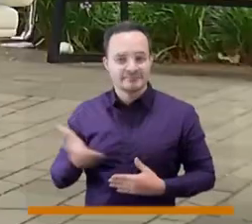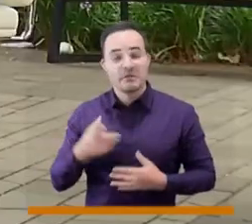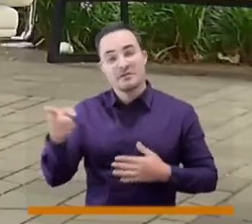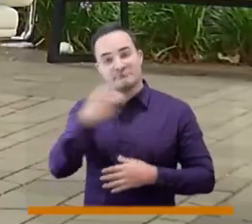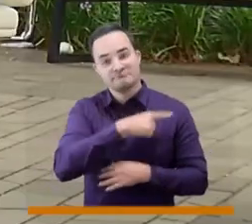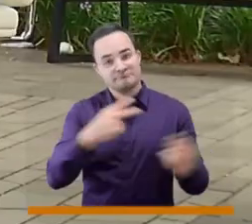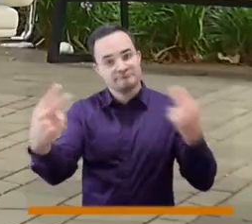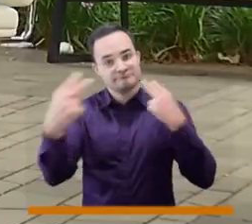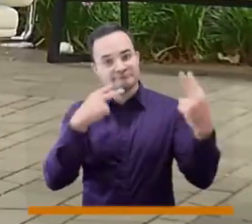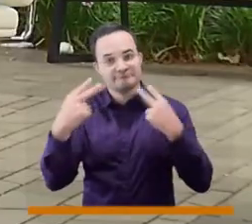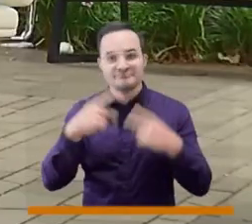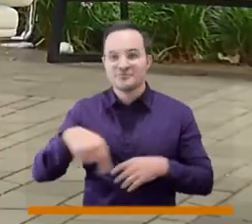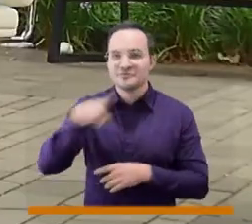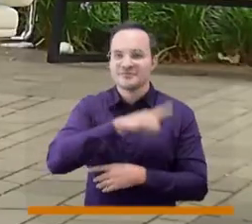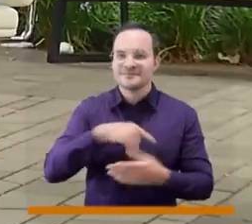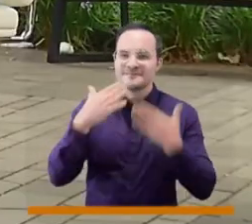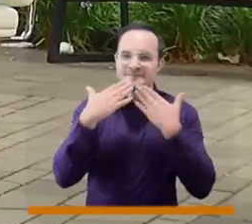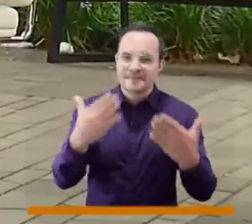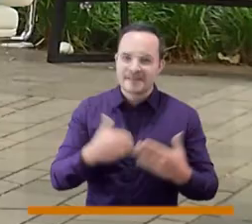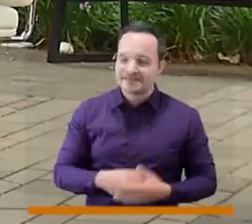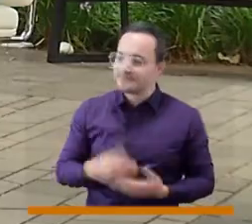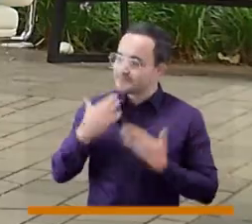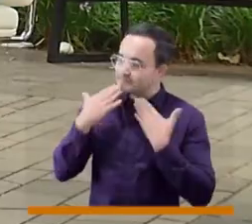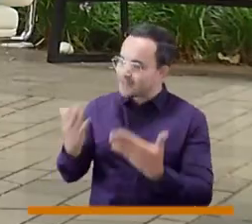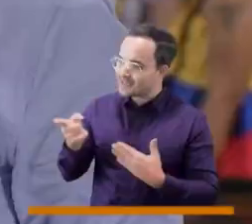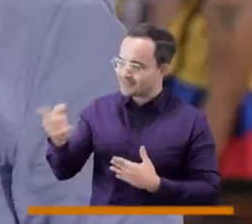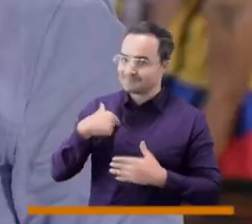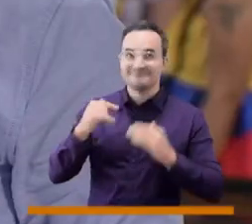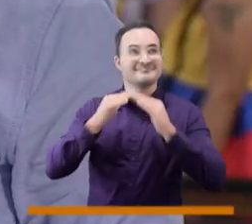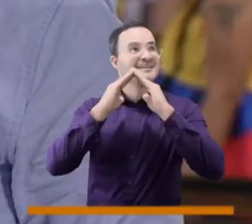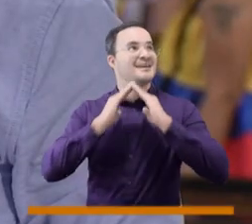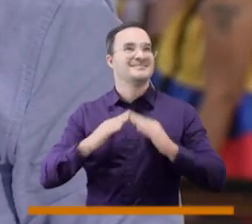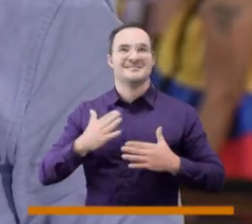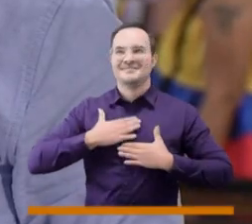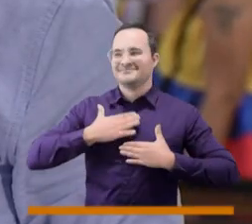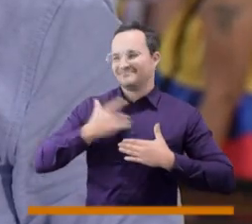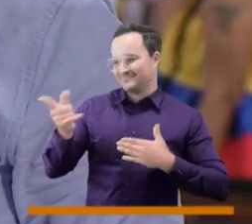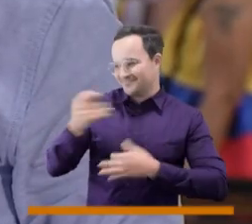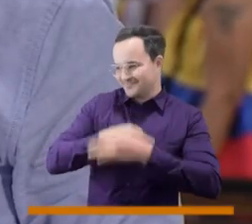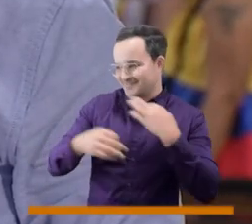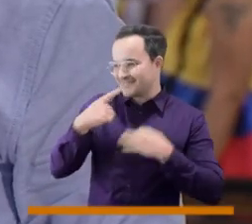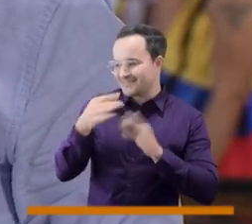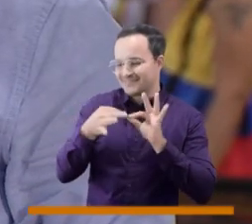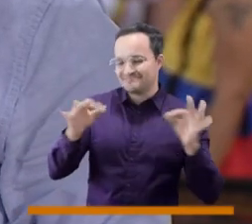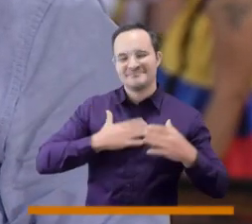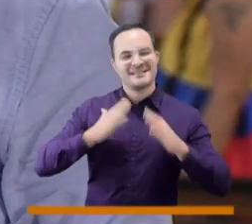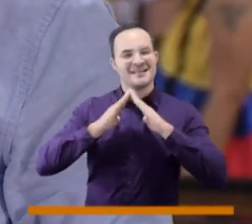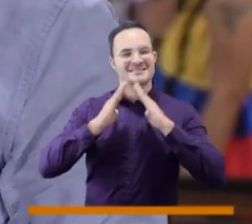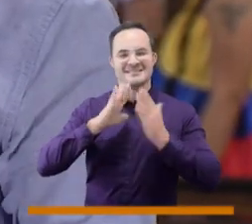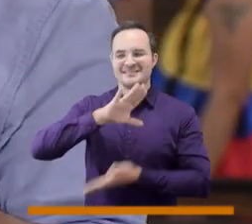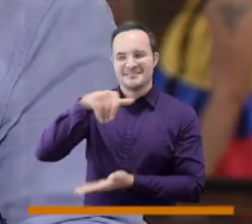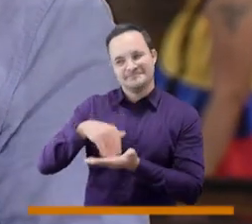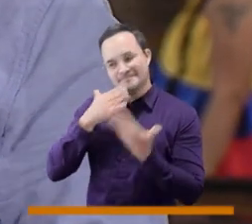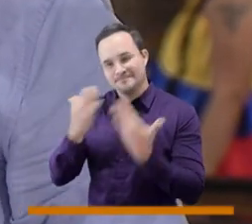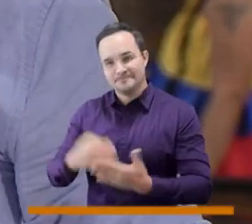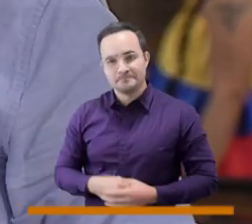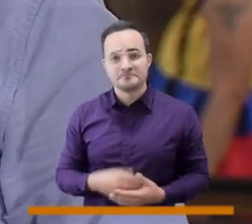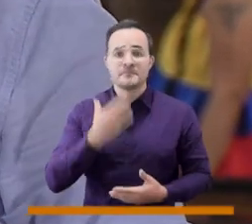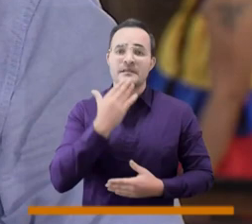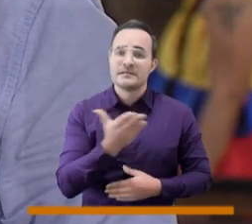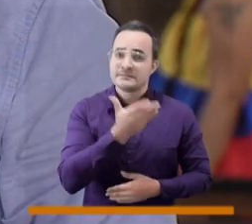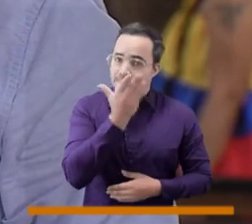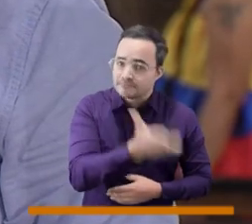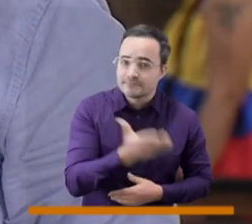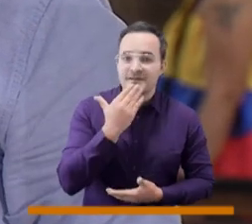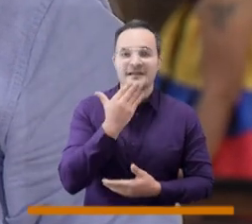este espacio y por supuesto a nuestros televidentes, gracias por invitarnos a su casa en el centro. No, un saludo muy especial, Catherine, a ti y a